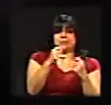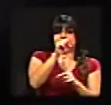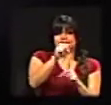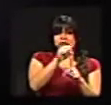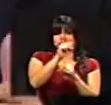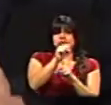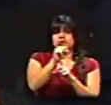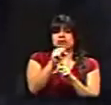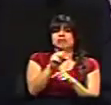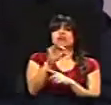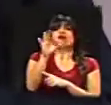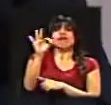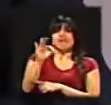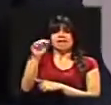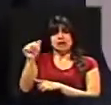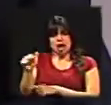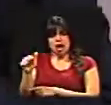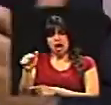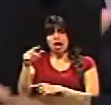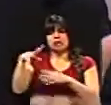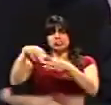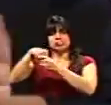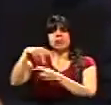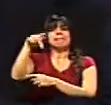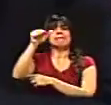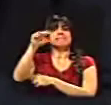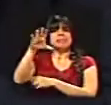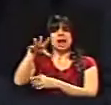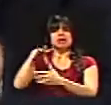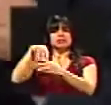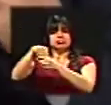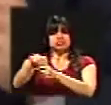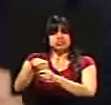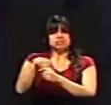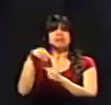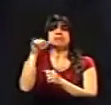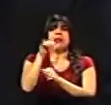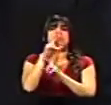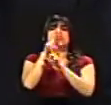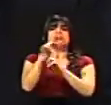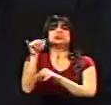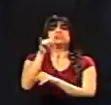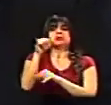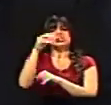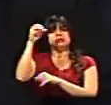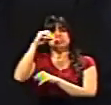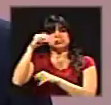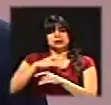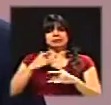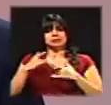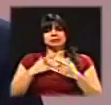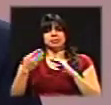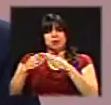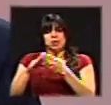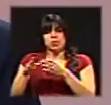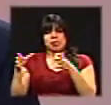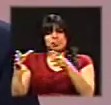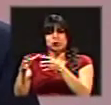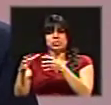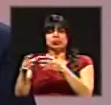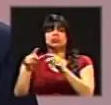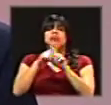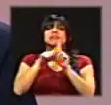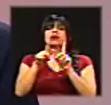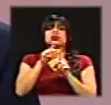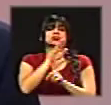está Frente Amplio y también está el PAC, digamos, que también responde a esa misma sensibilidad. Pero en su